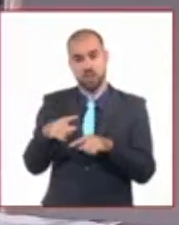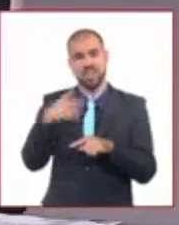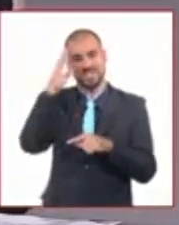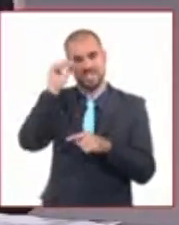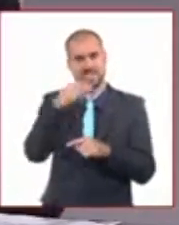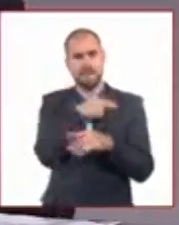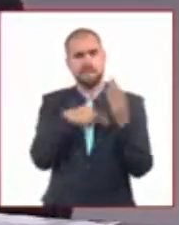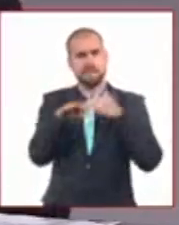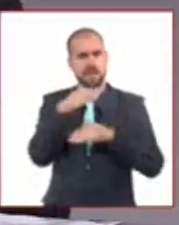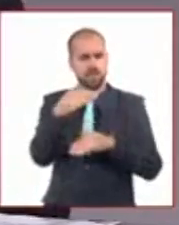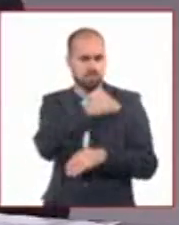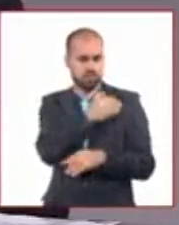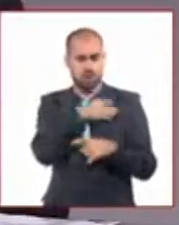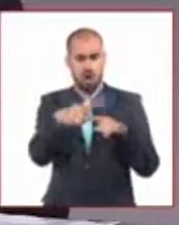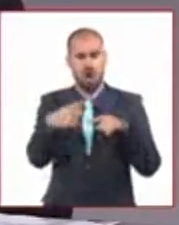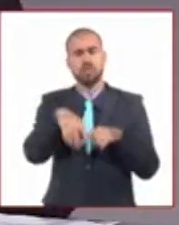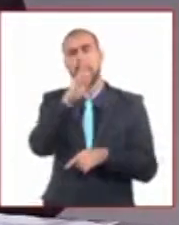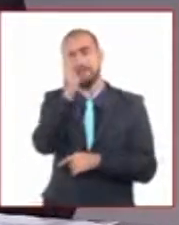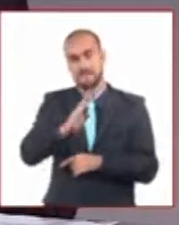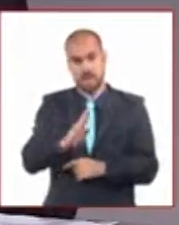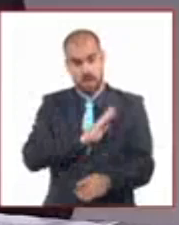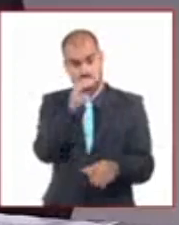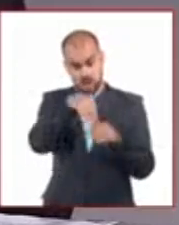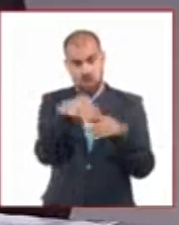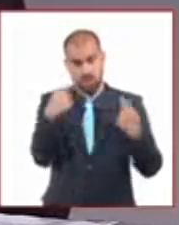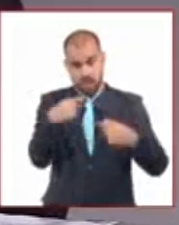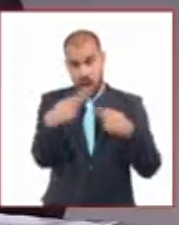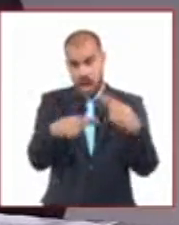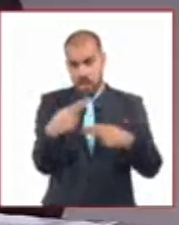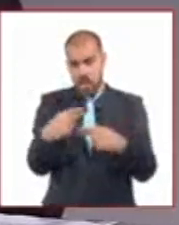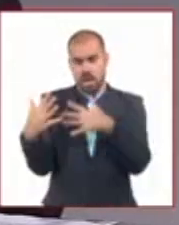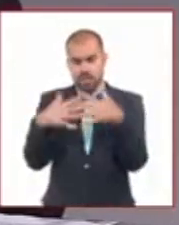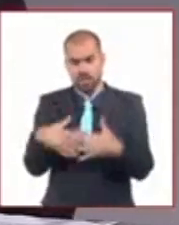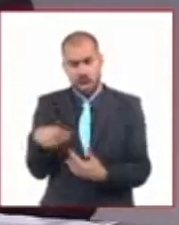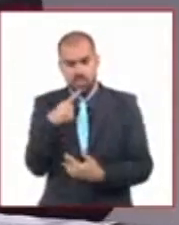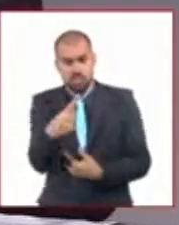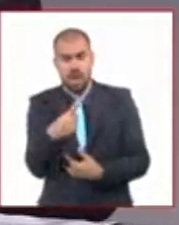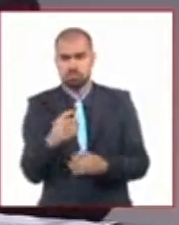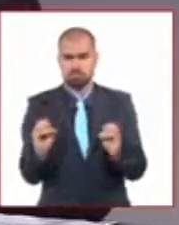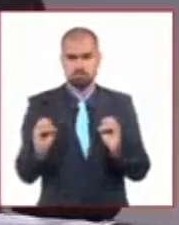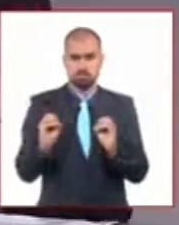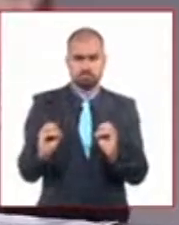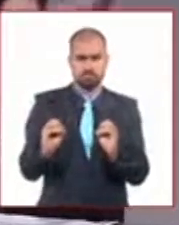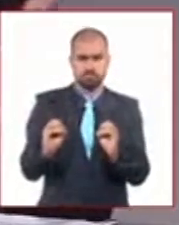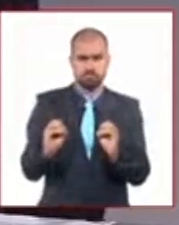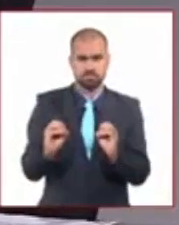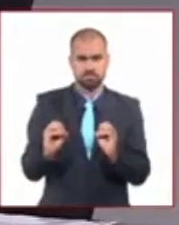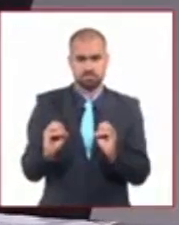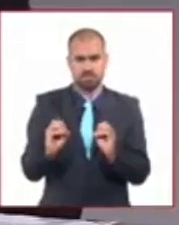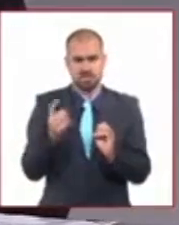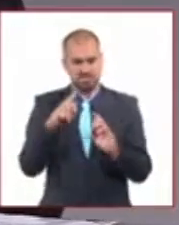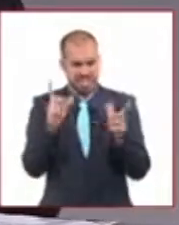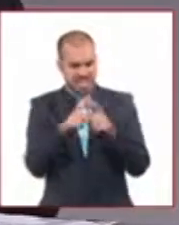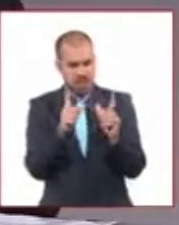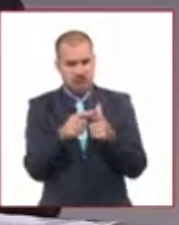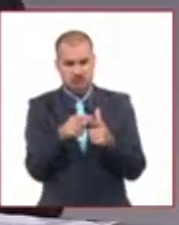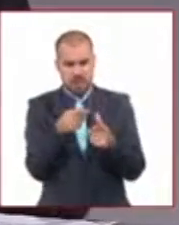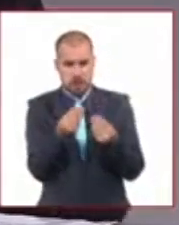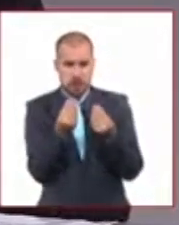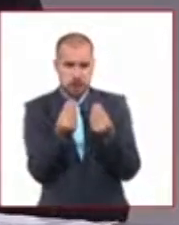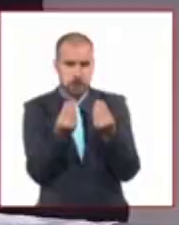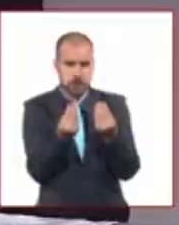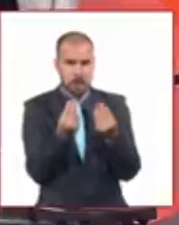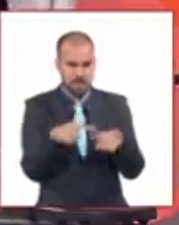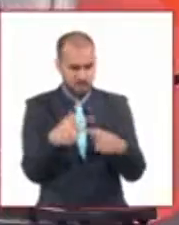y que todavía eeuu no se ha pronunciado en sentido general como dicen muchos autores cumbres borrascosas porque no es resuelto uno